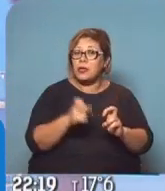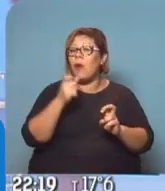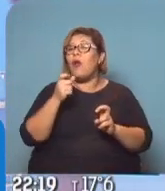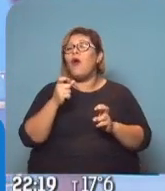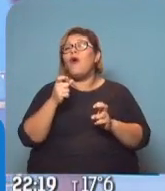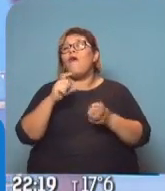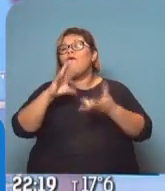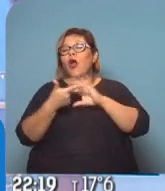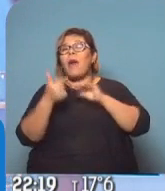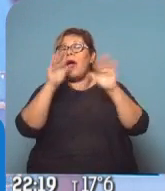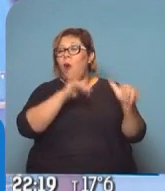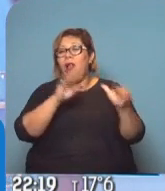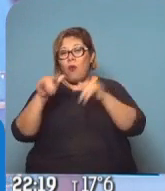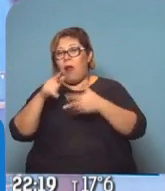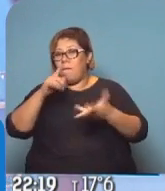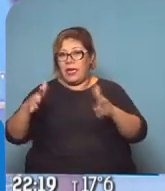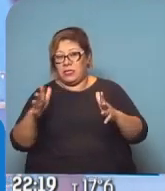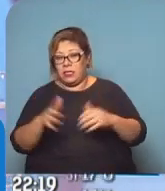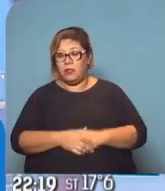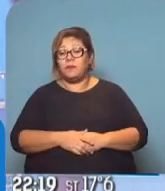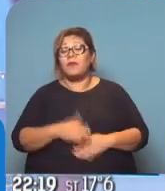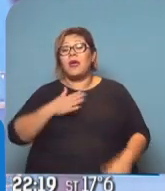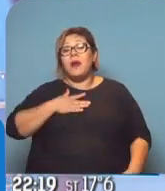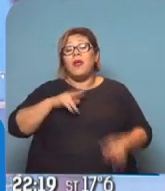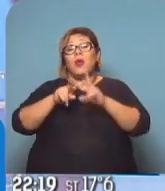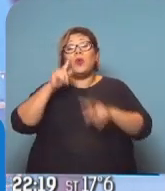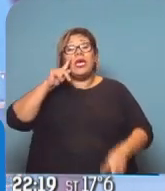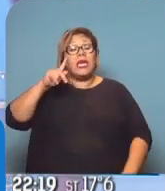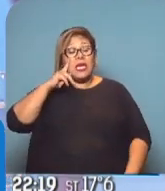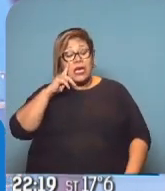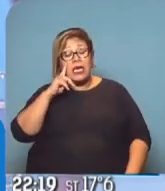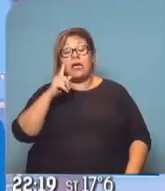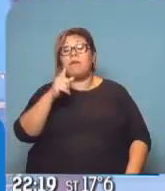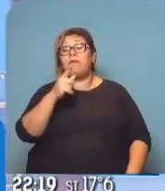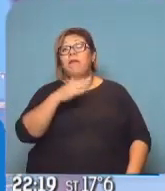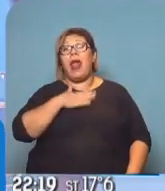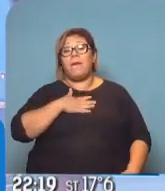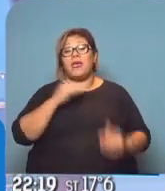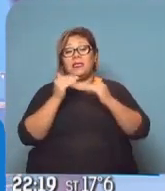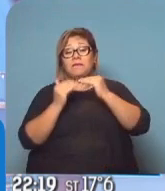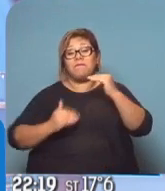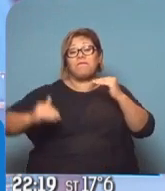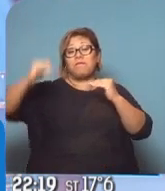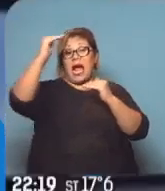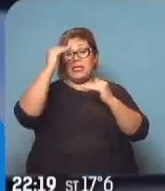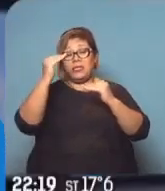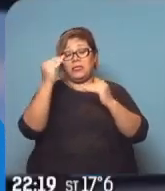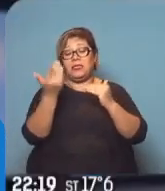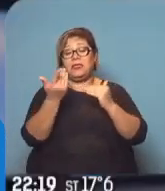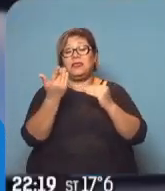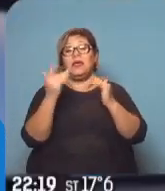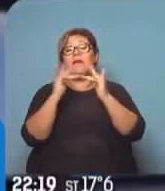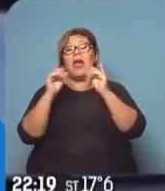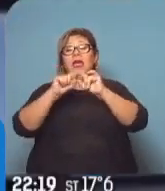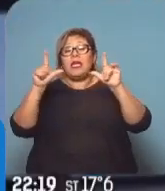lado Wikileaks ha interpelado a los grandes medios como el New York Times y demás, y ha mostrado inclusive lo parciales que son los medios,